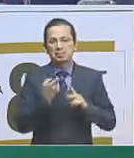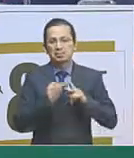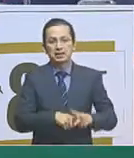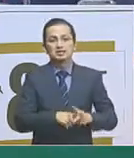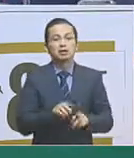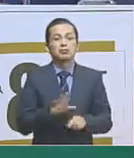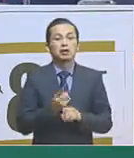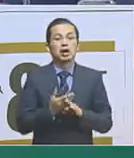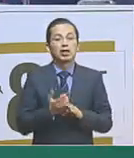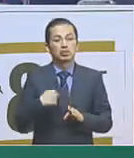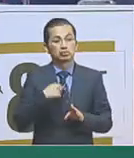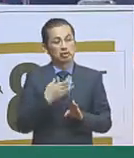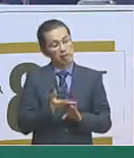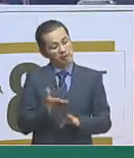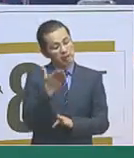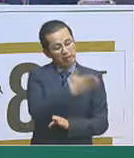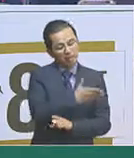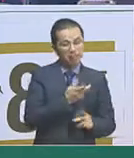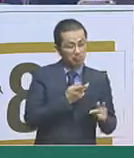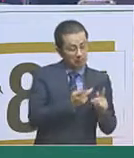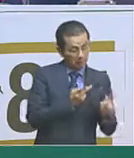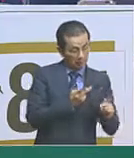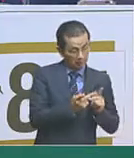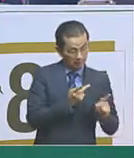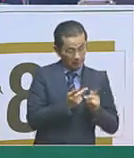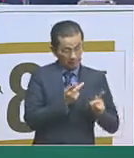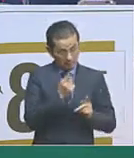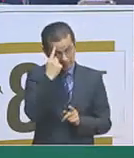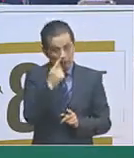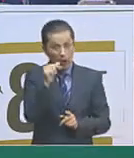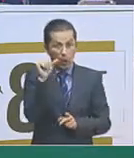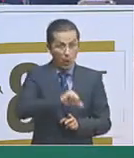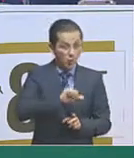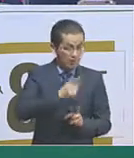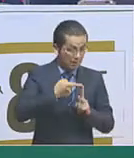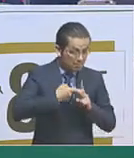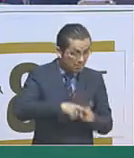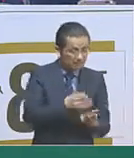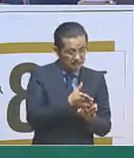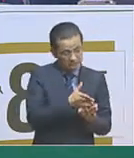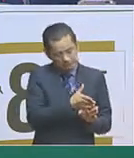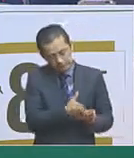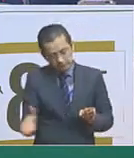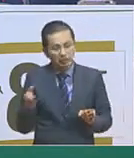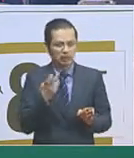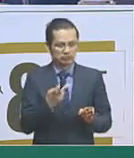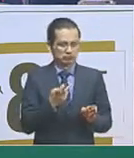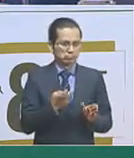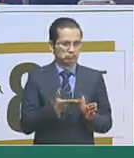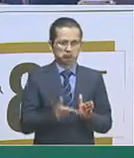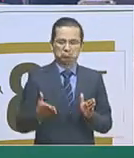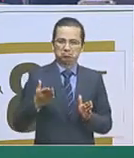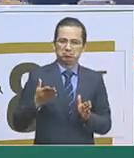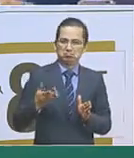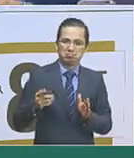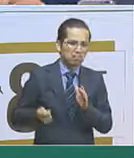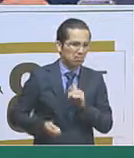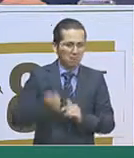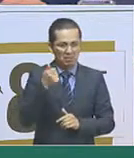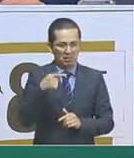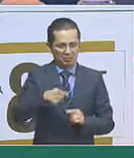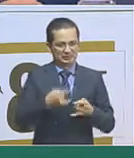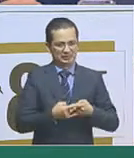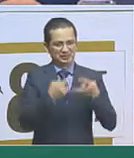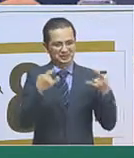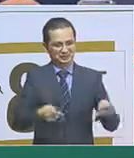preparándonos para el inicio de este histórico proceso electoral federal que